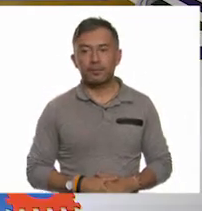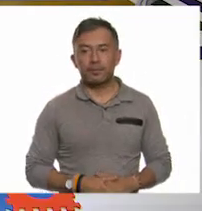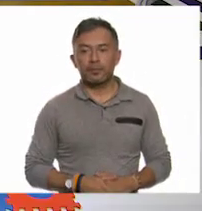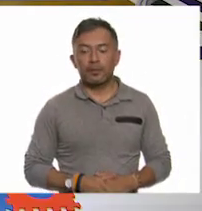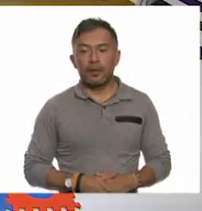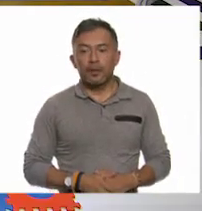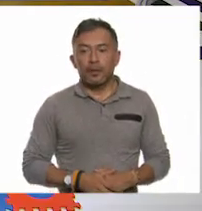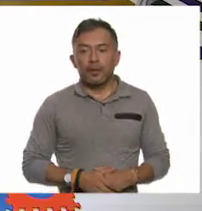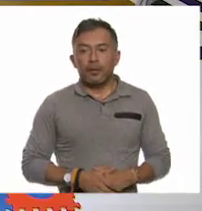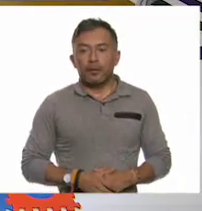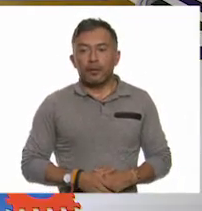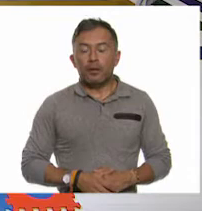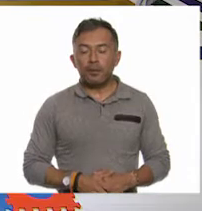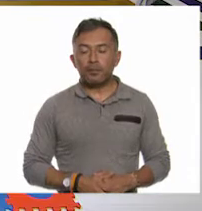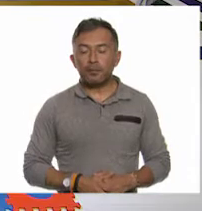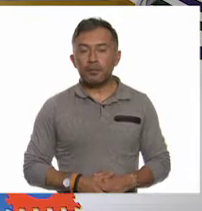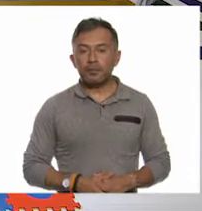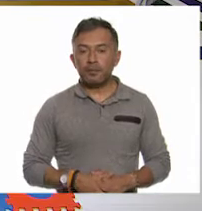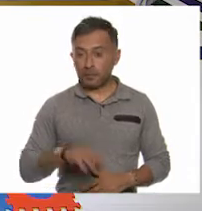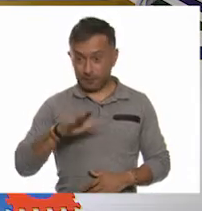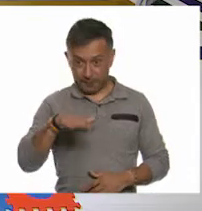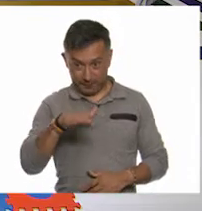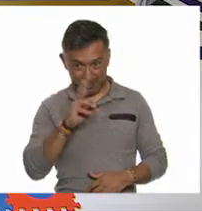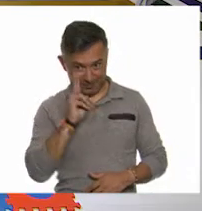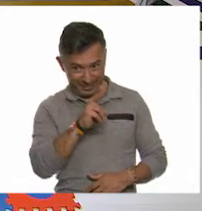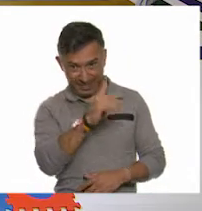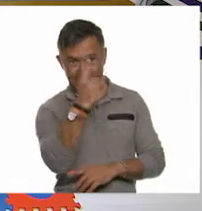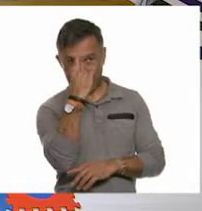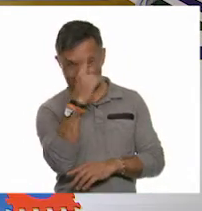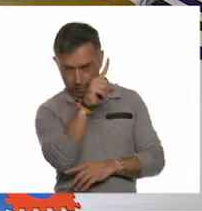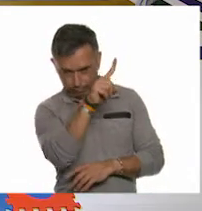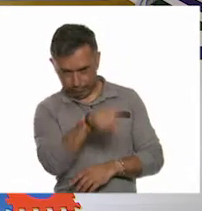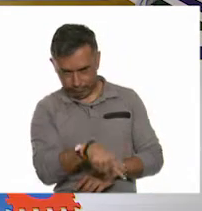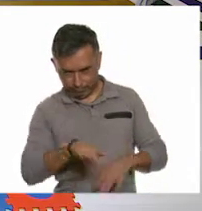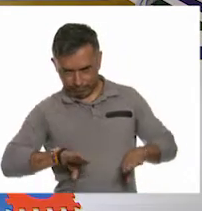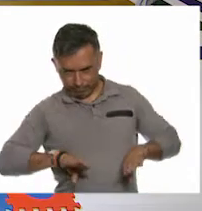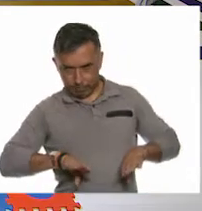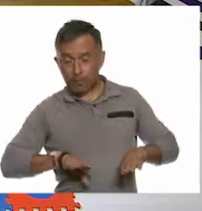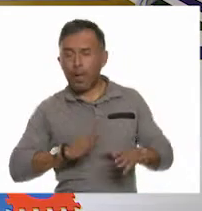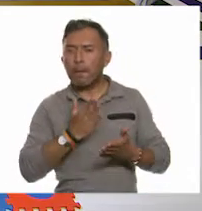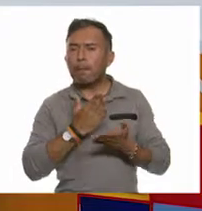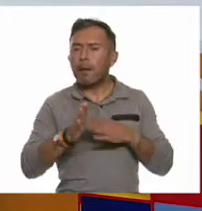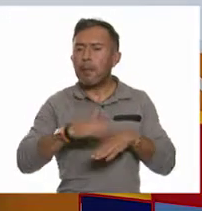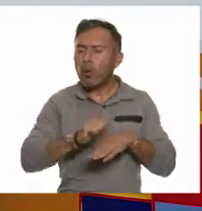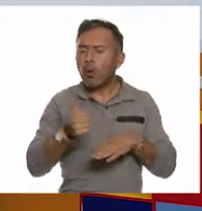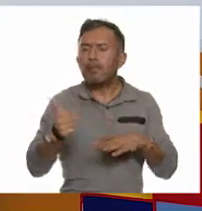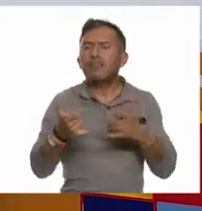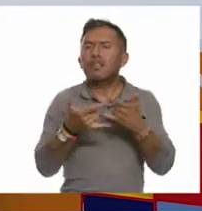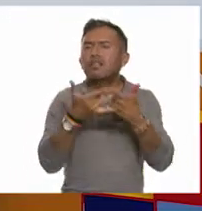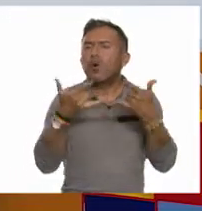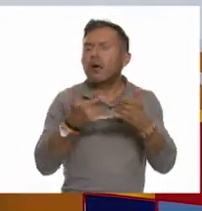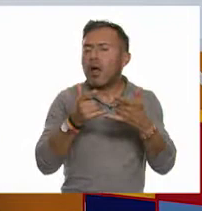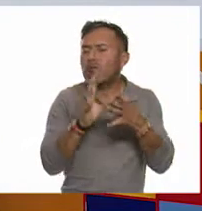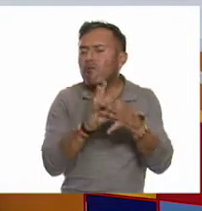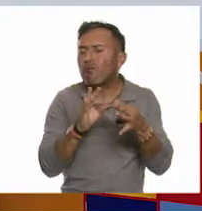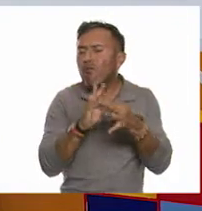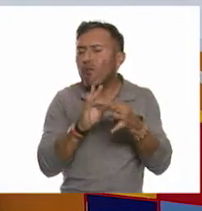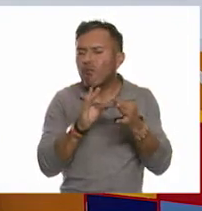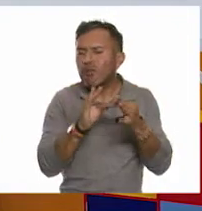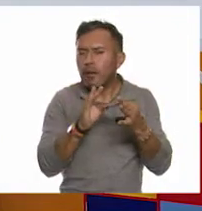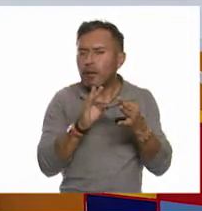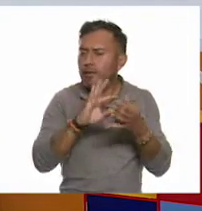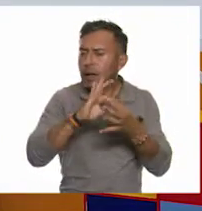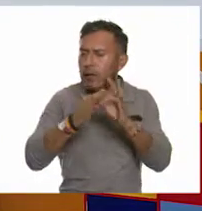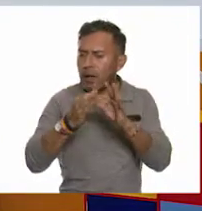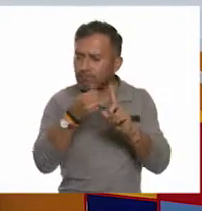Y esto, bueno, además de que viste a nuestro amigo gigante, también nos lo puede dar la trama, ¿no? La trama, como veíamos